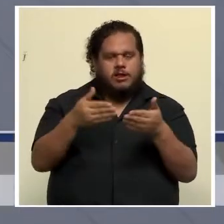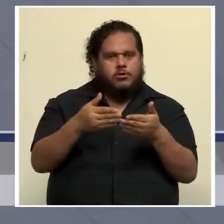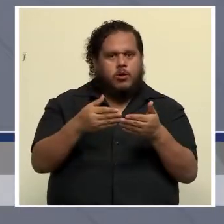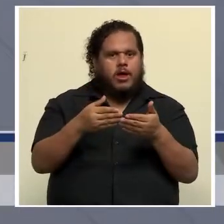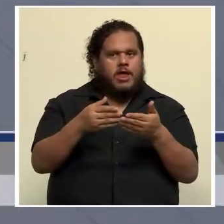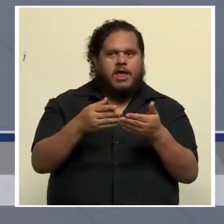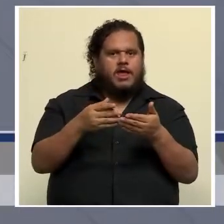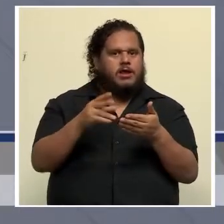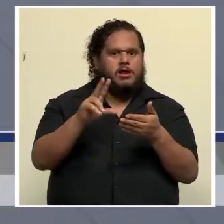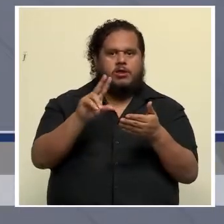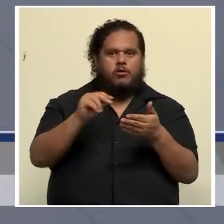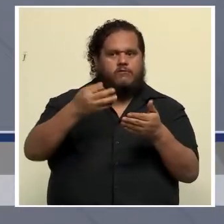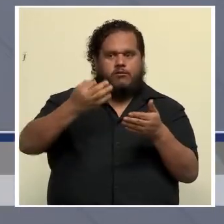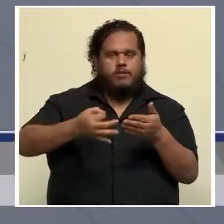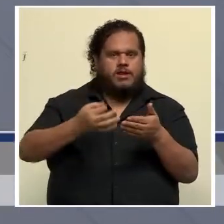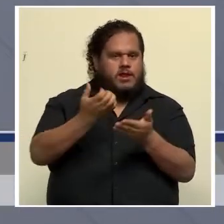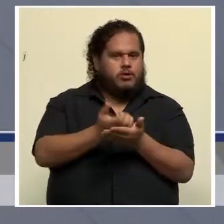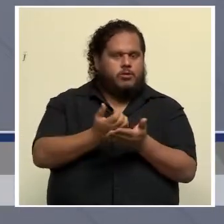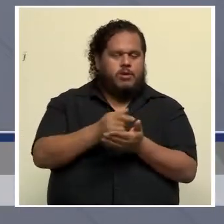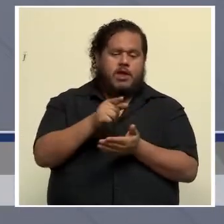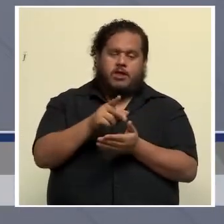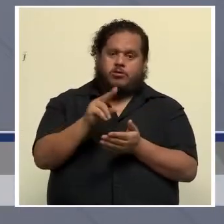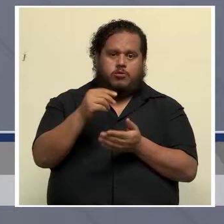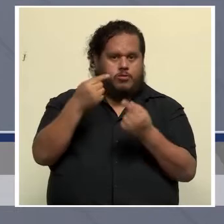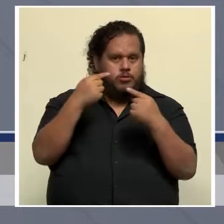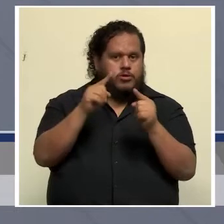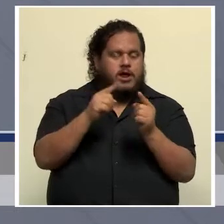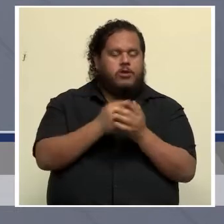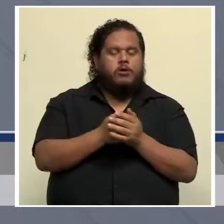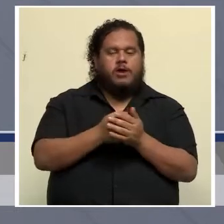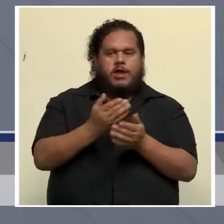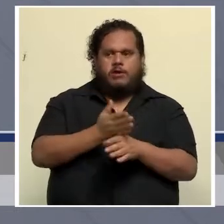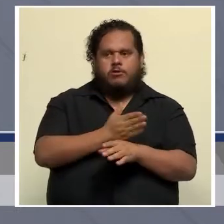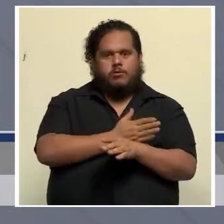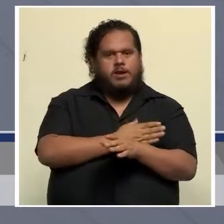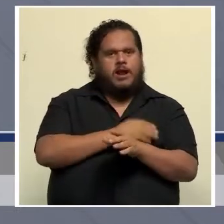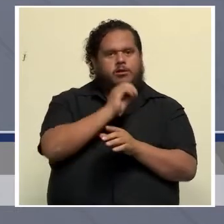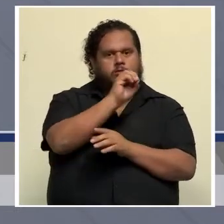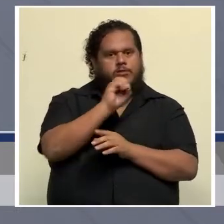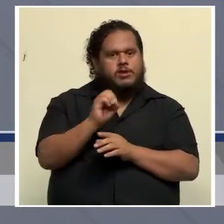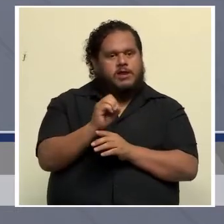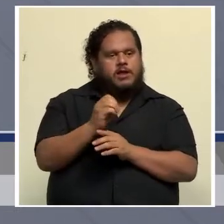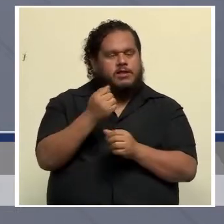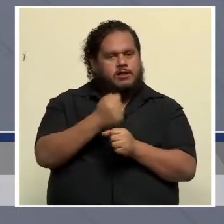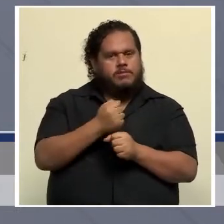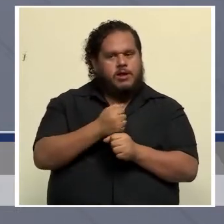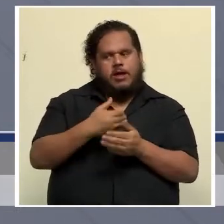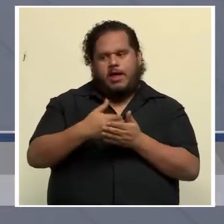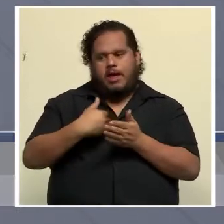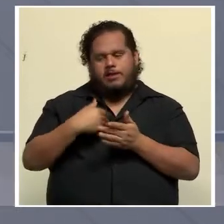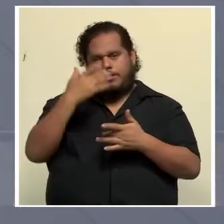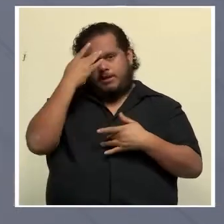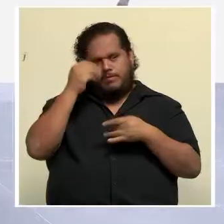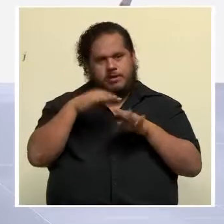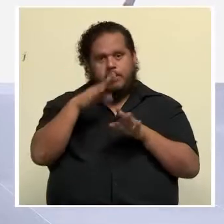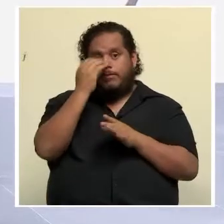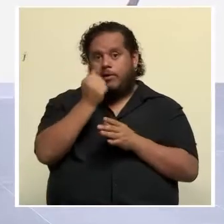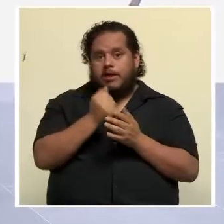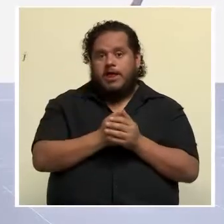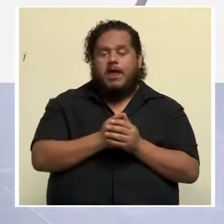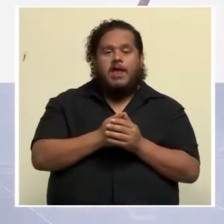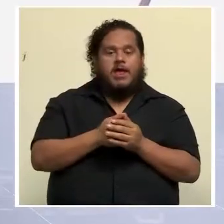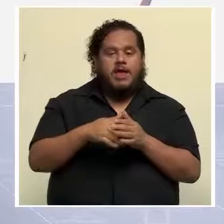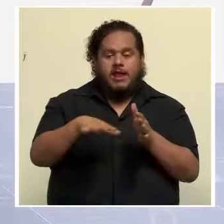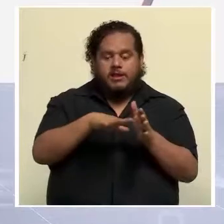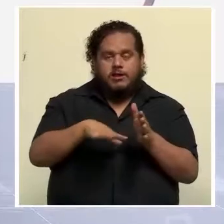Y esto lo que quiere decir es que incluso al día de hoy, que no hemos logrado recuperar las tasas de empleo que teníamos previo al inicio de la pandemia, se debe a que el sector informal